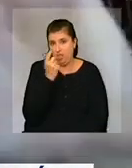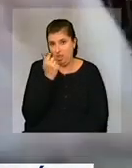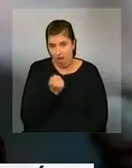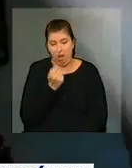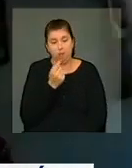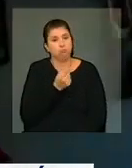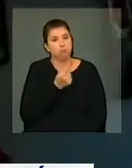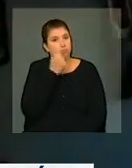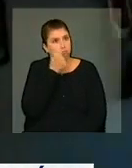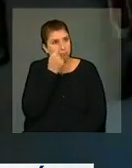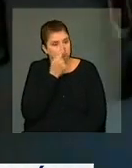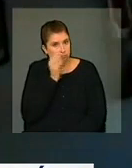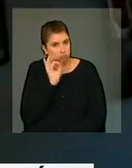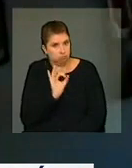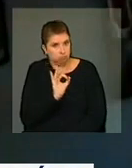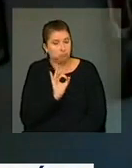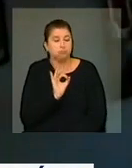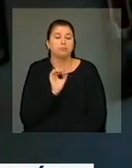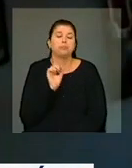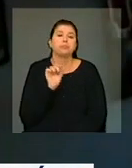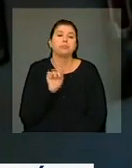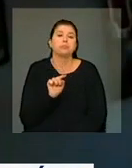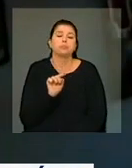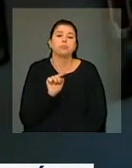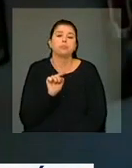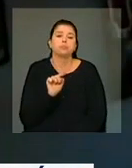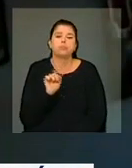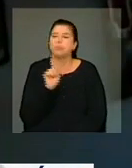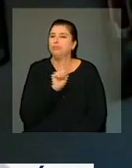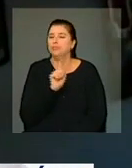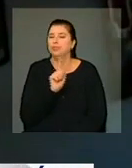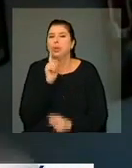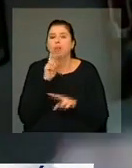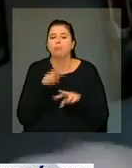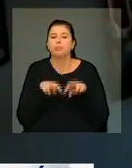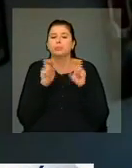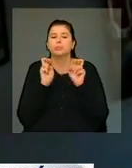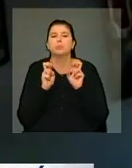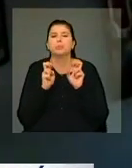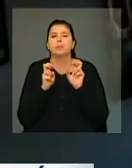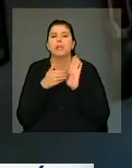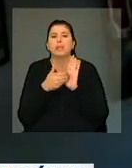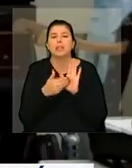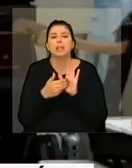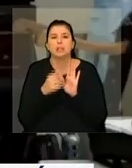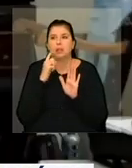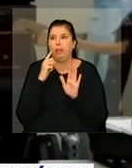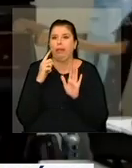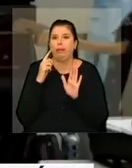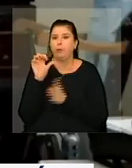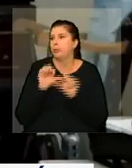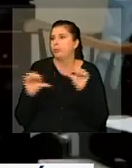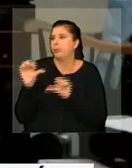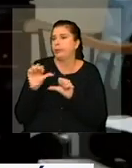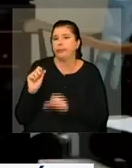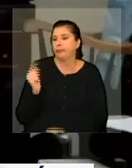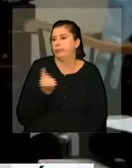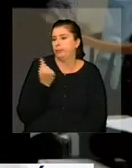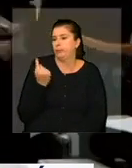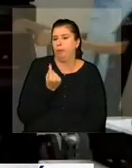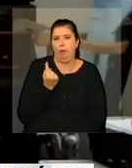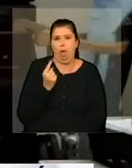los estudios clínicos que se están llevando a cabo con estas sustancias, no son estudios clínicos donde la sustancia sea aislada, ¿sí? Son estudios clínicos donde la sustancia se da en